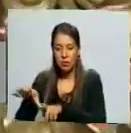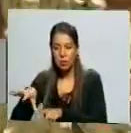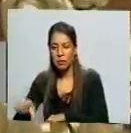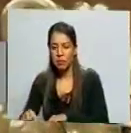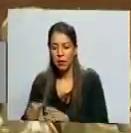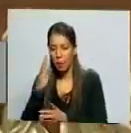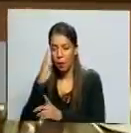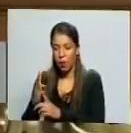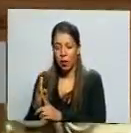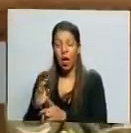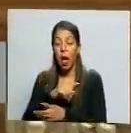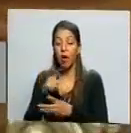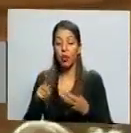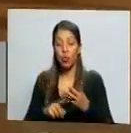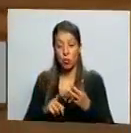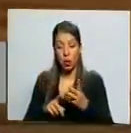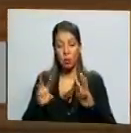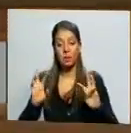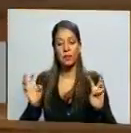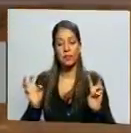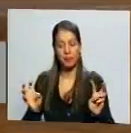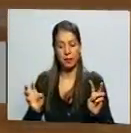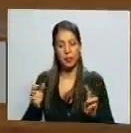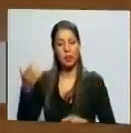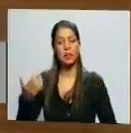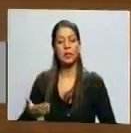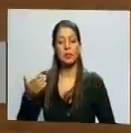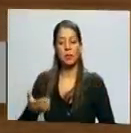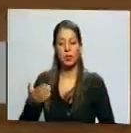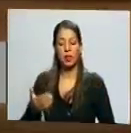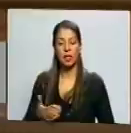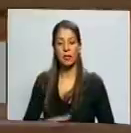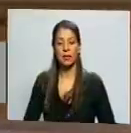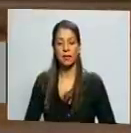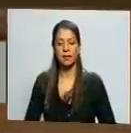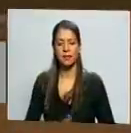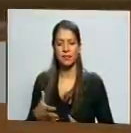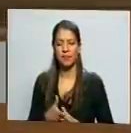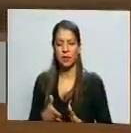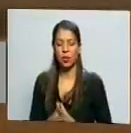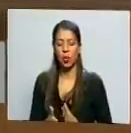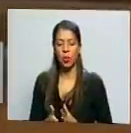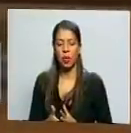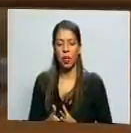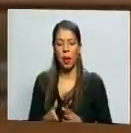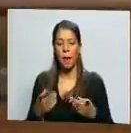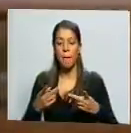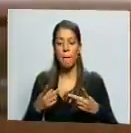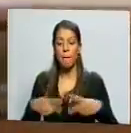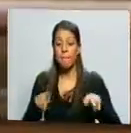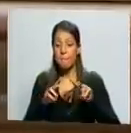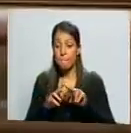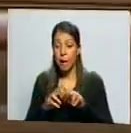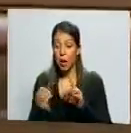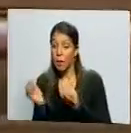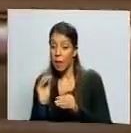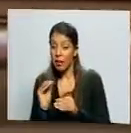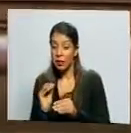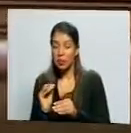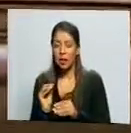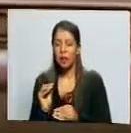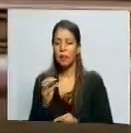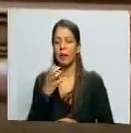Y un cuarto punto de vital importancia tiene que ver con el valor agregado nacional,